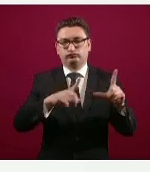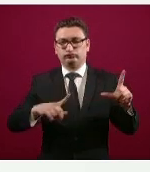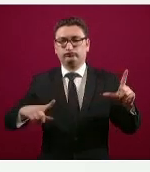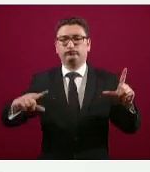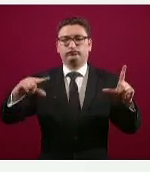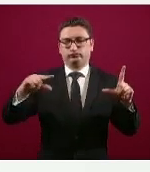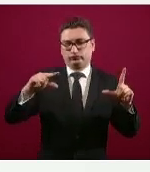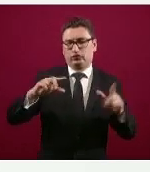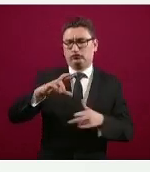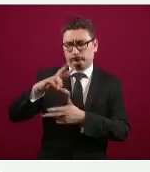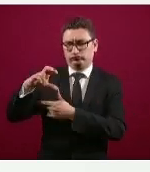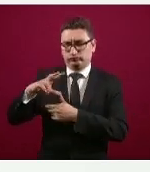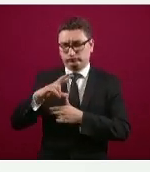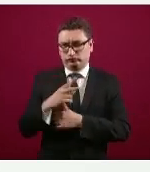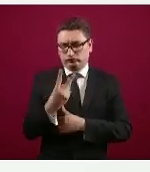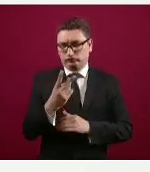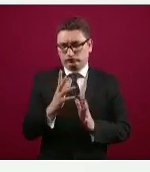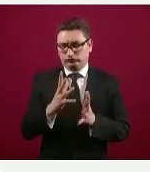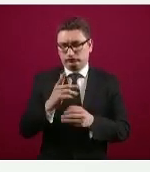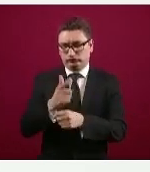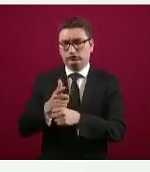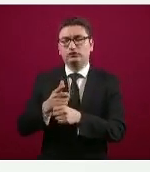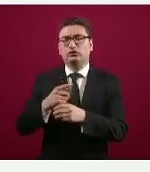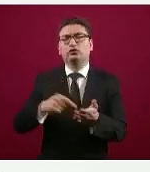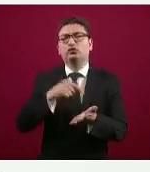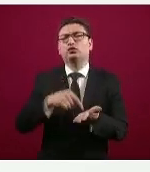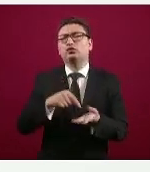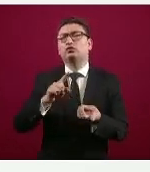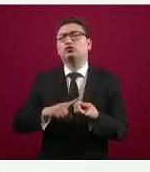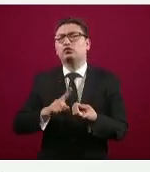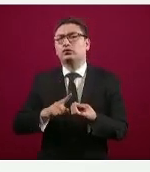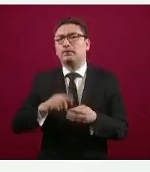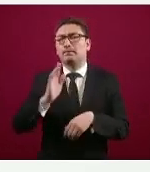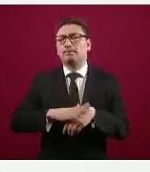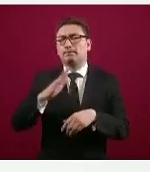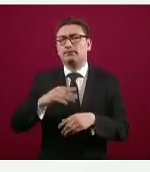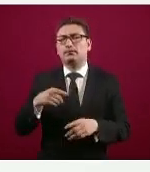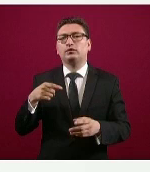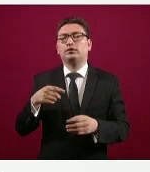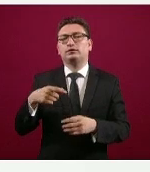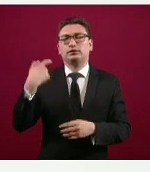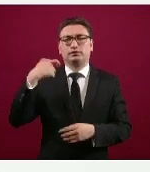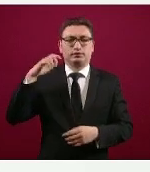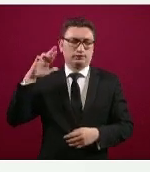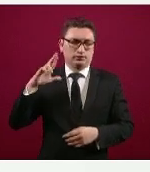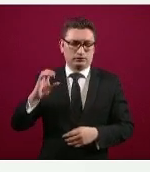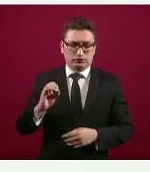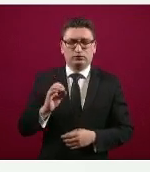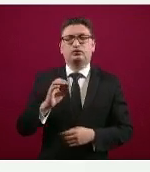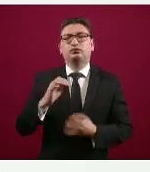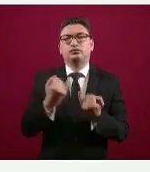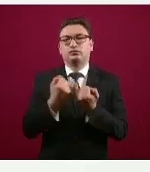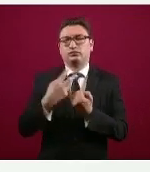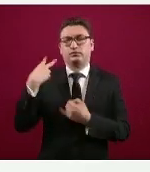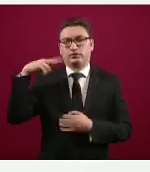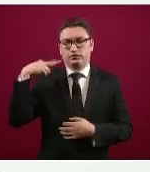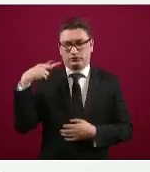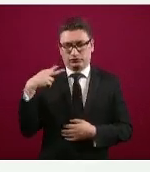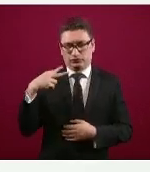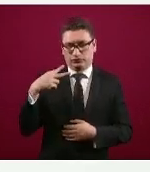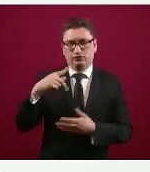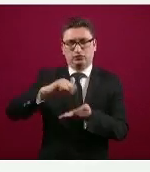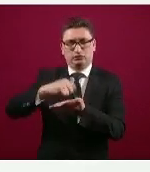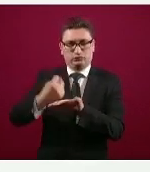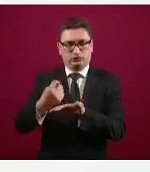huracanes que ya ocurrieron y los principales lugares de impacto es Quintana Roo, Veracruz y Tamaulipas. En